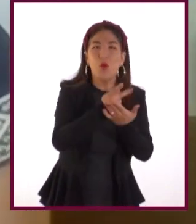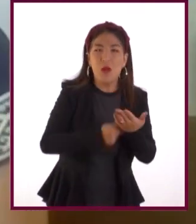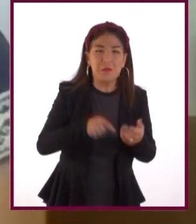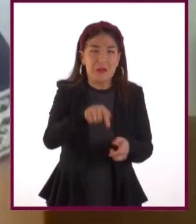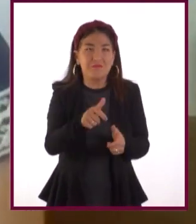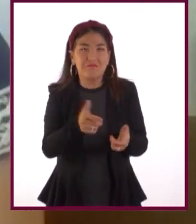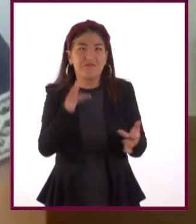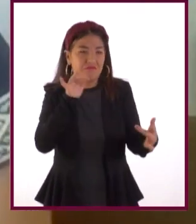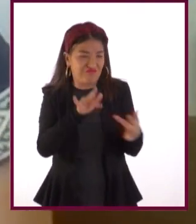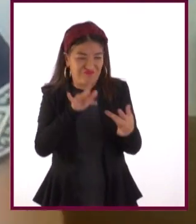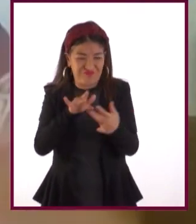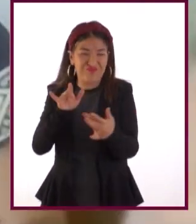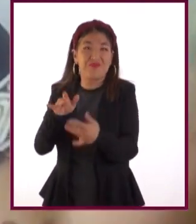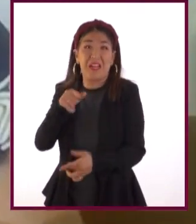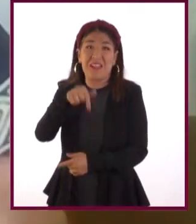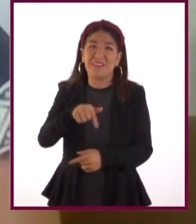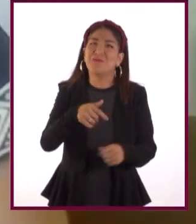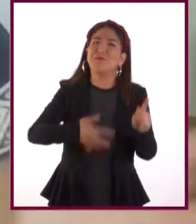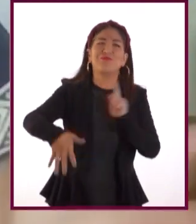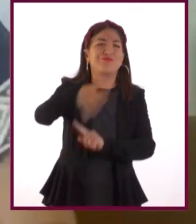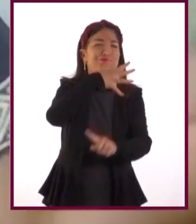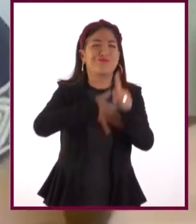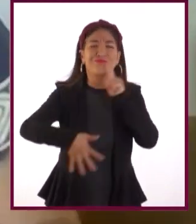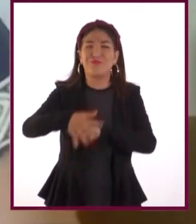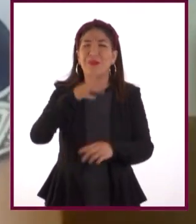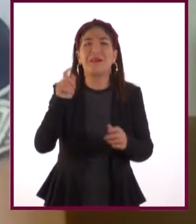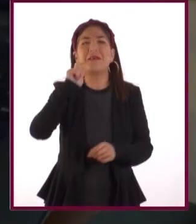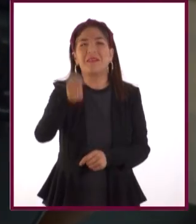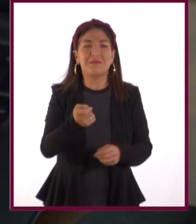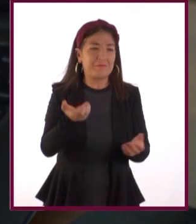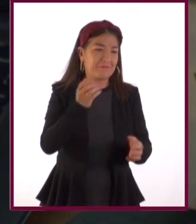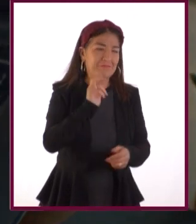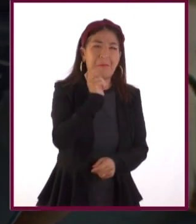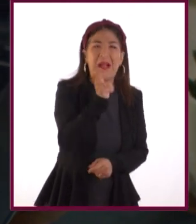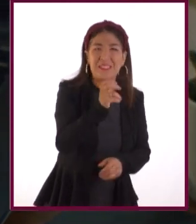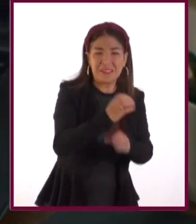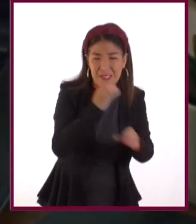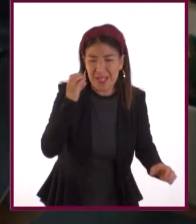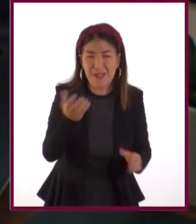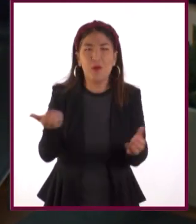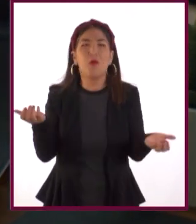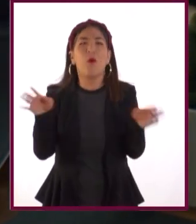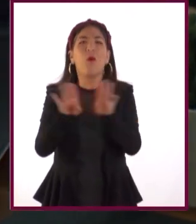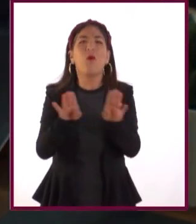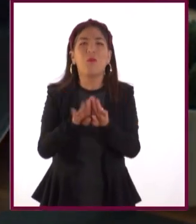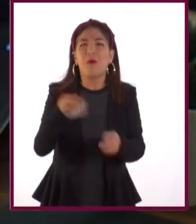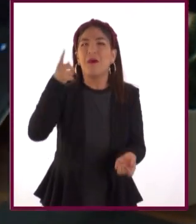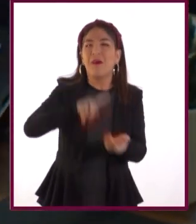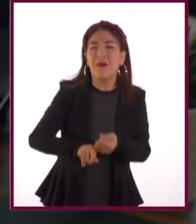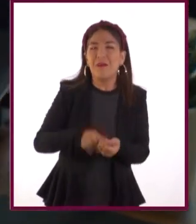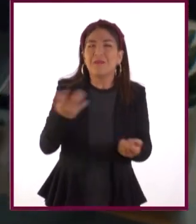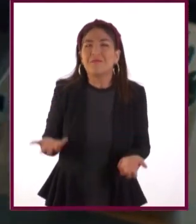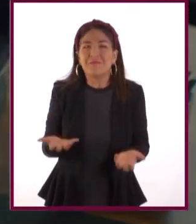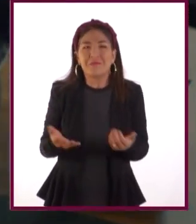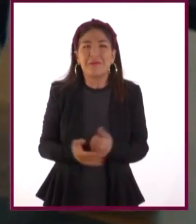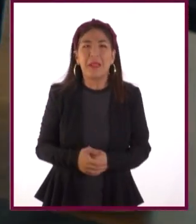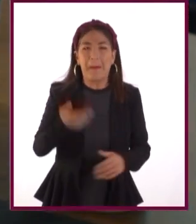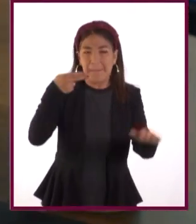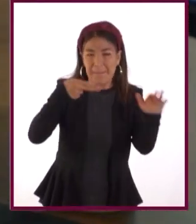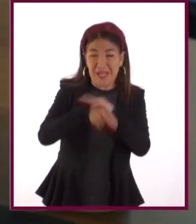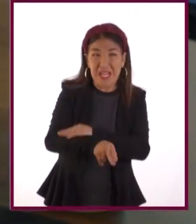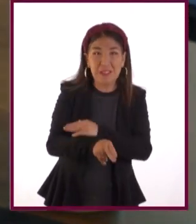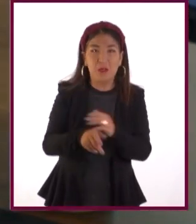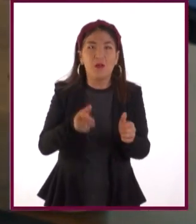con programas y esto pues está presente en todos lados, no sé, en el transporte público, con los mecanismos que regulan